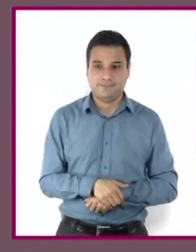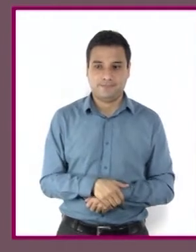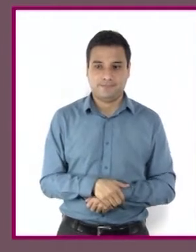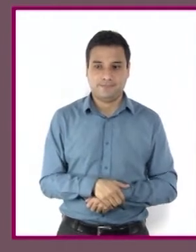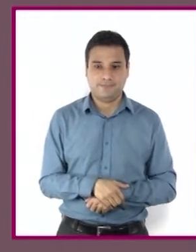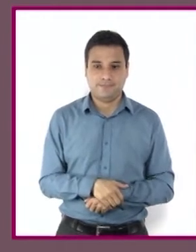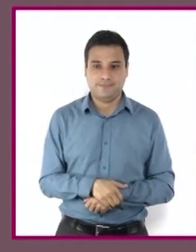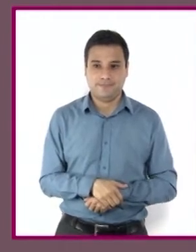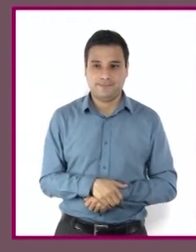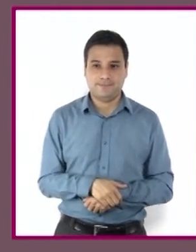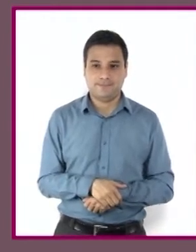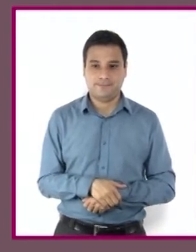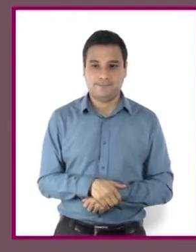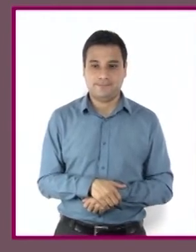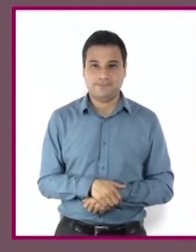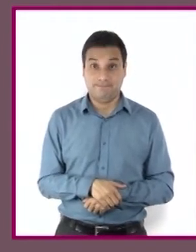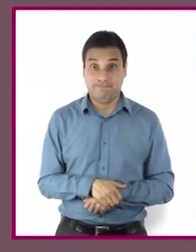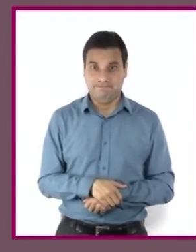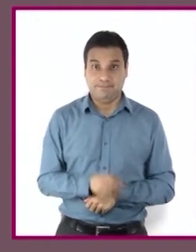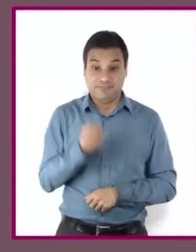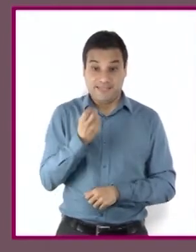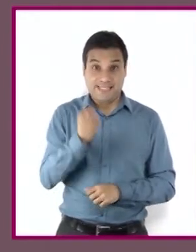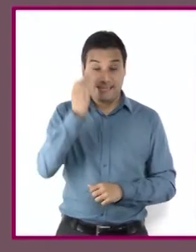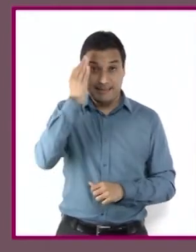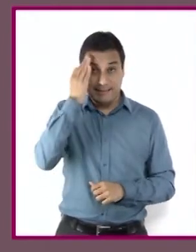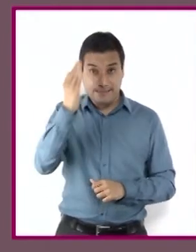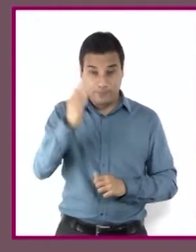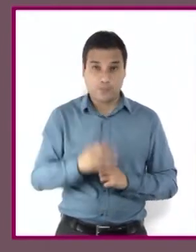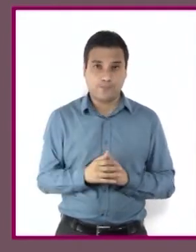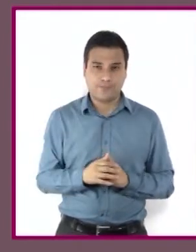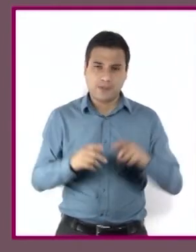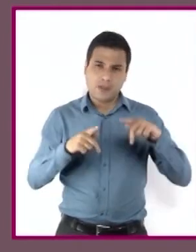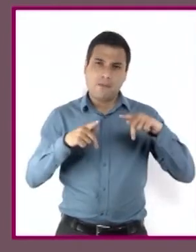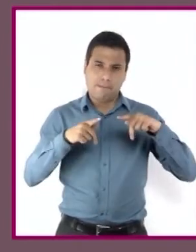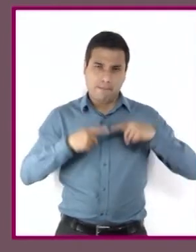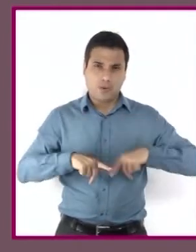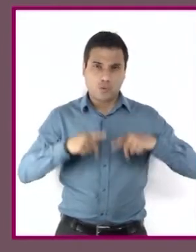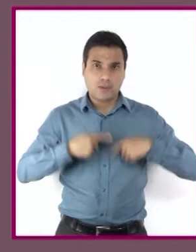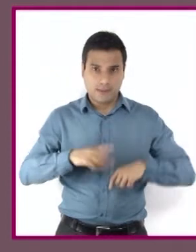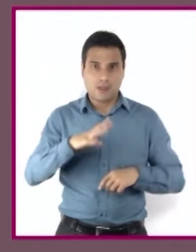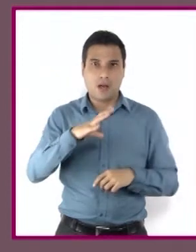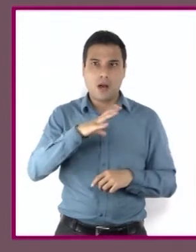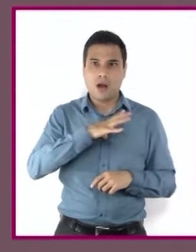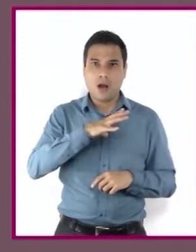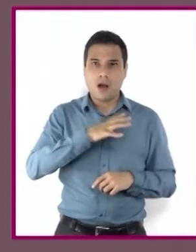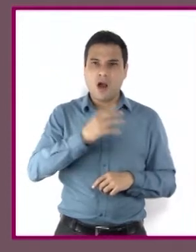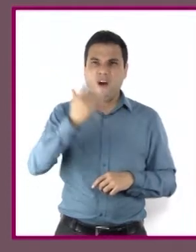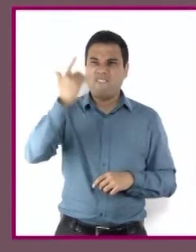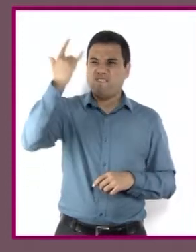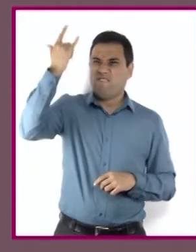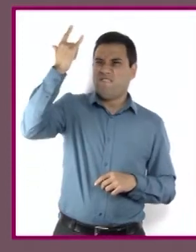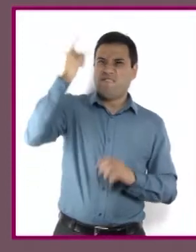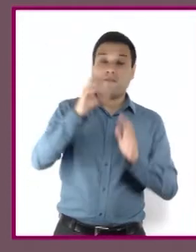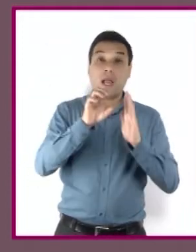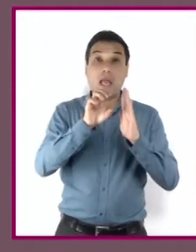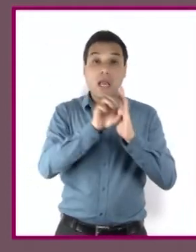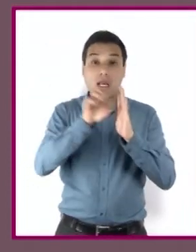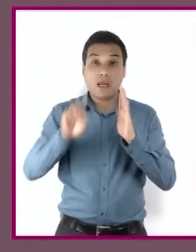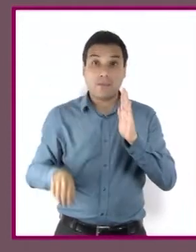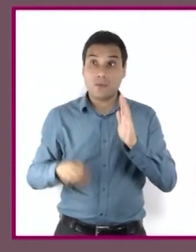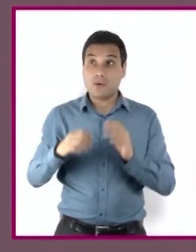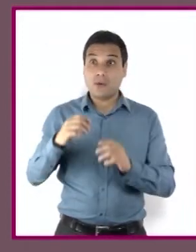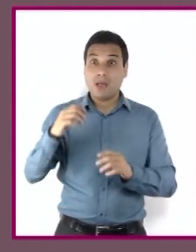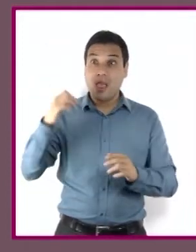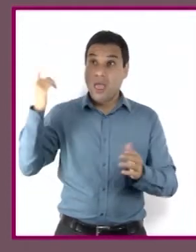jaguar. En esta edad de la humanidad vivieron gigantes, los cuales, si se caían